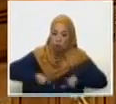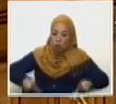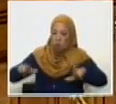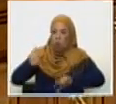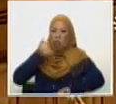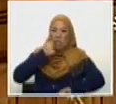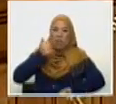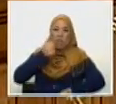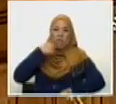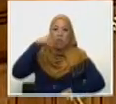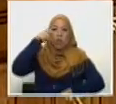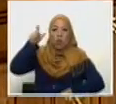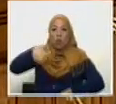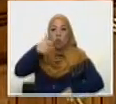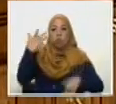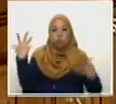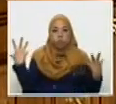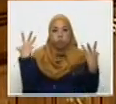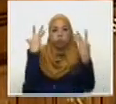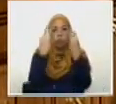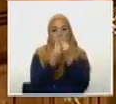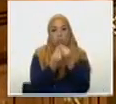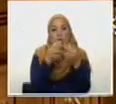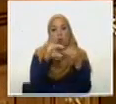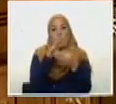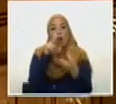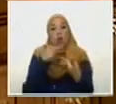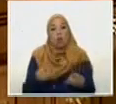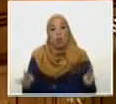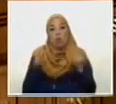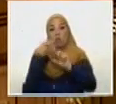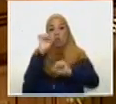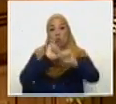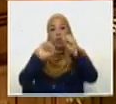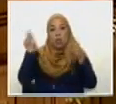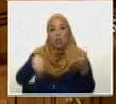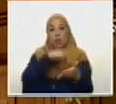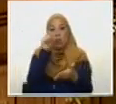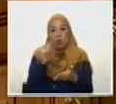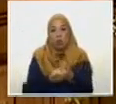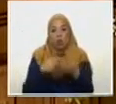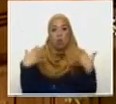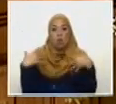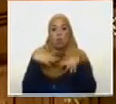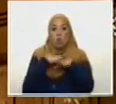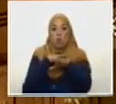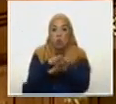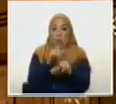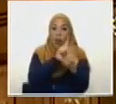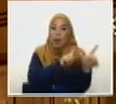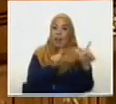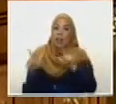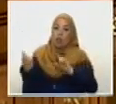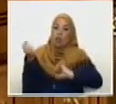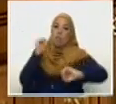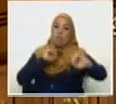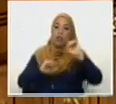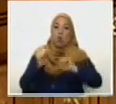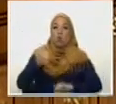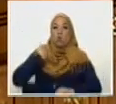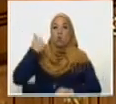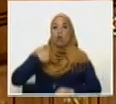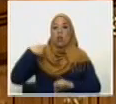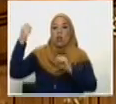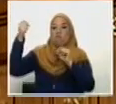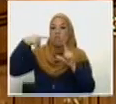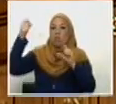Nuestro pueblo se ha ido agrupando en las unidades populares de defensa integral para estar listos y prestos a cualquier